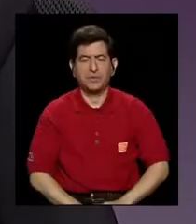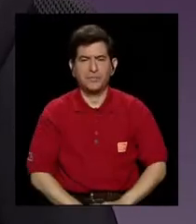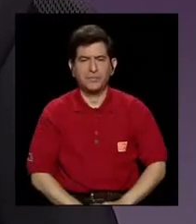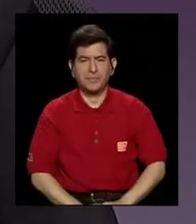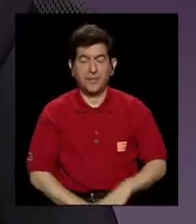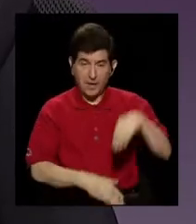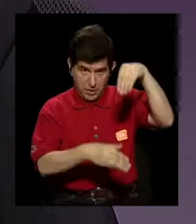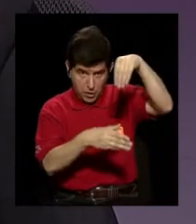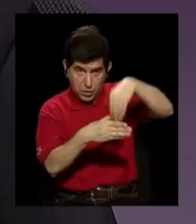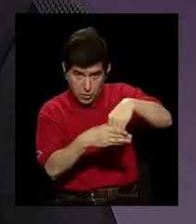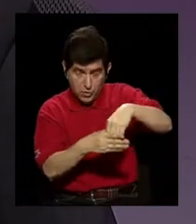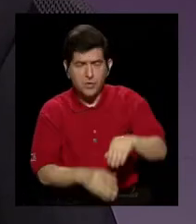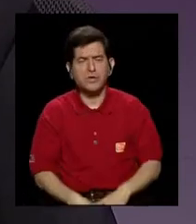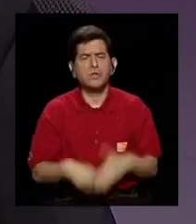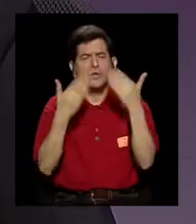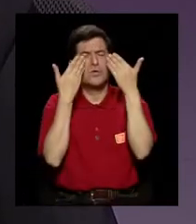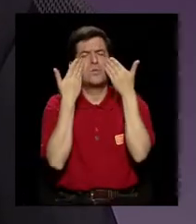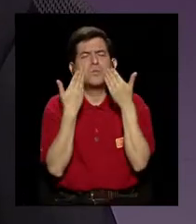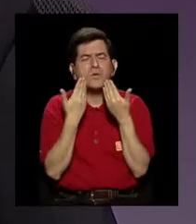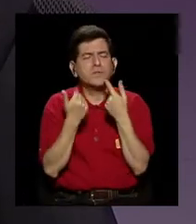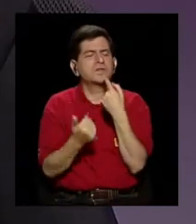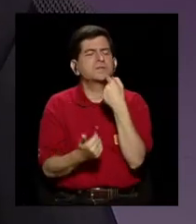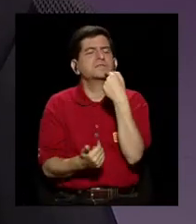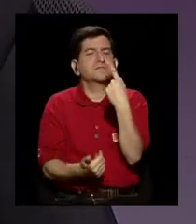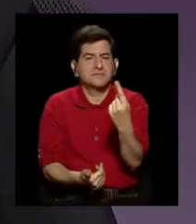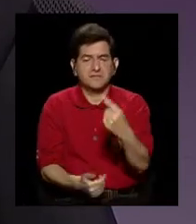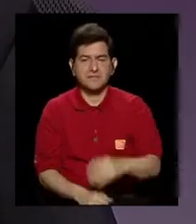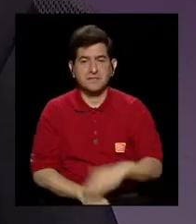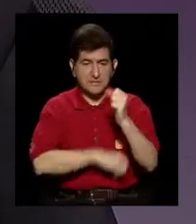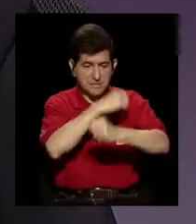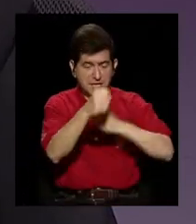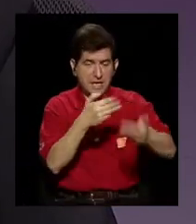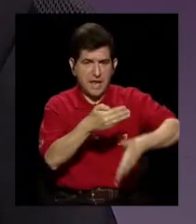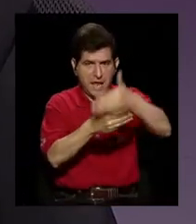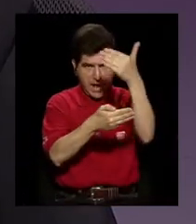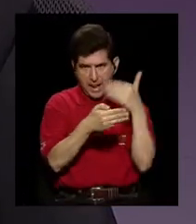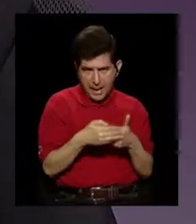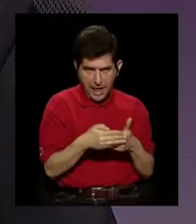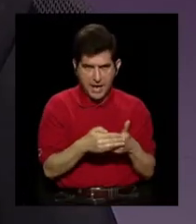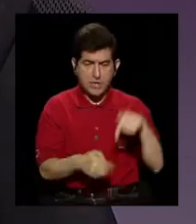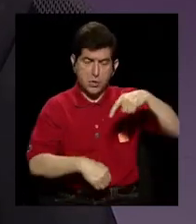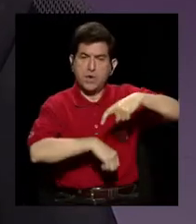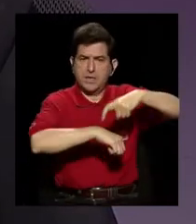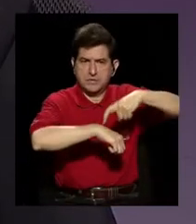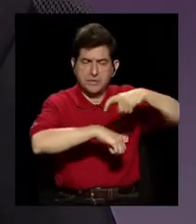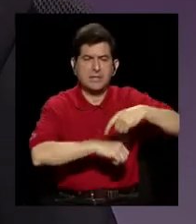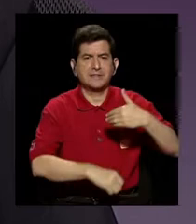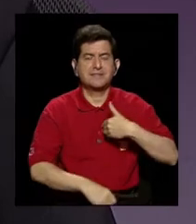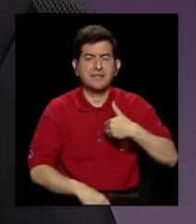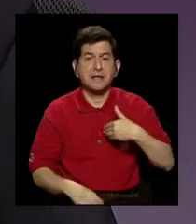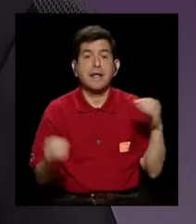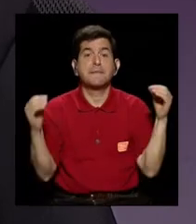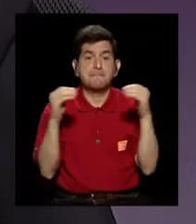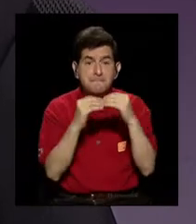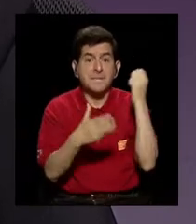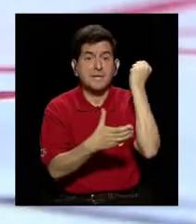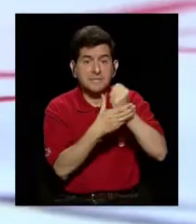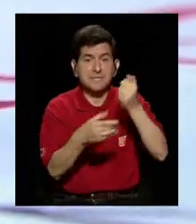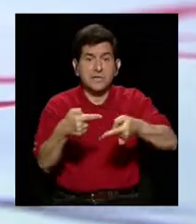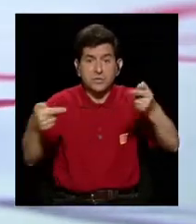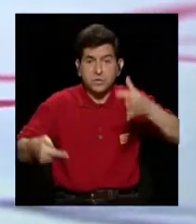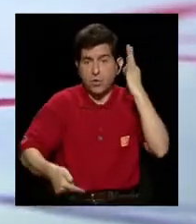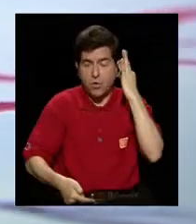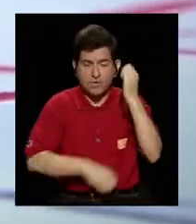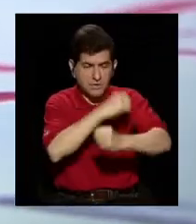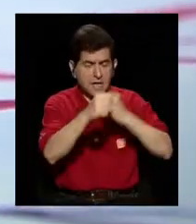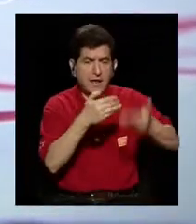Incluso, muy triste si yo les dijera que el año pasado para esta época teníamos más femicidios. De